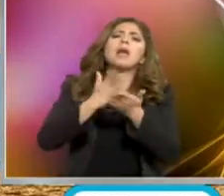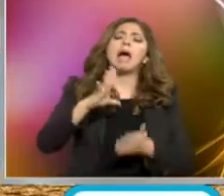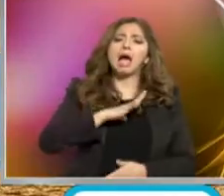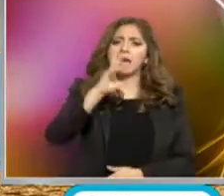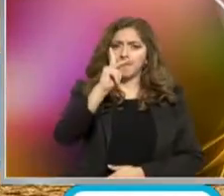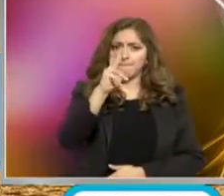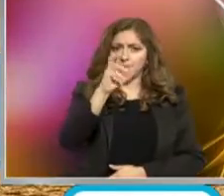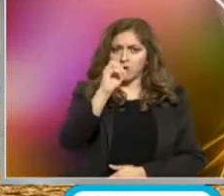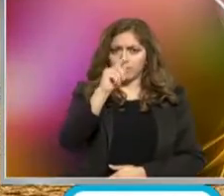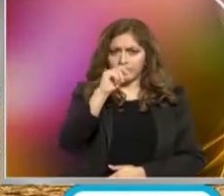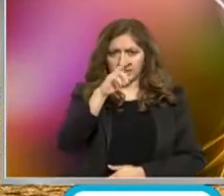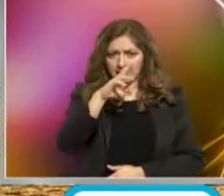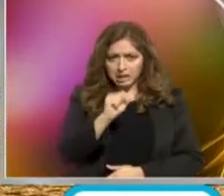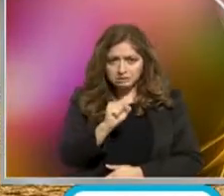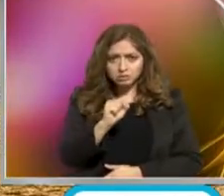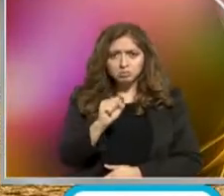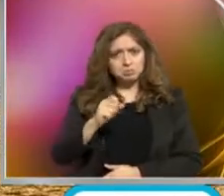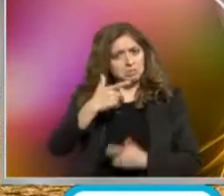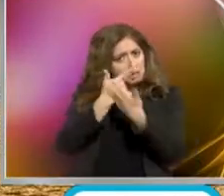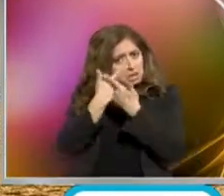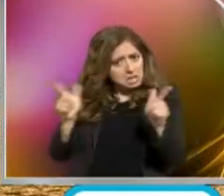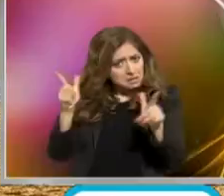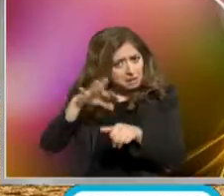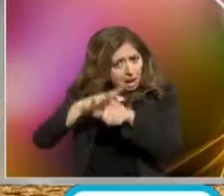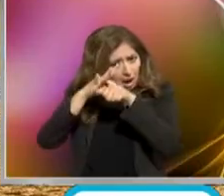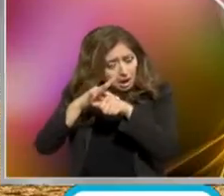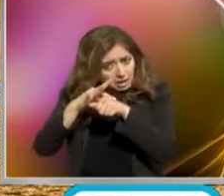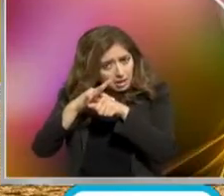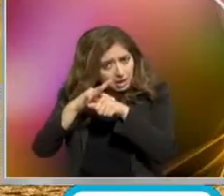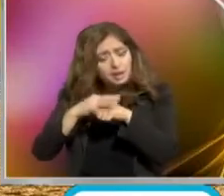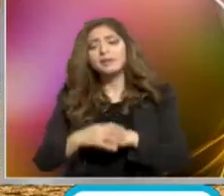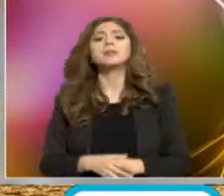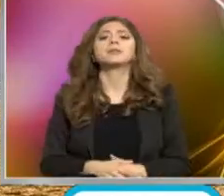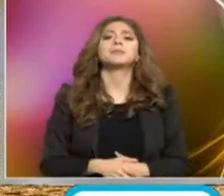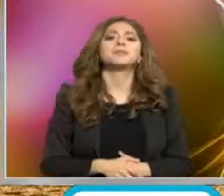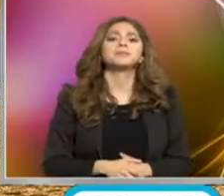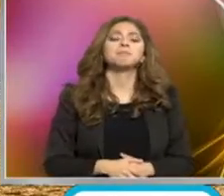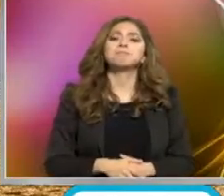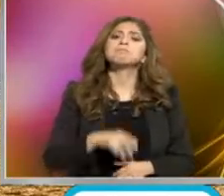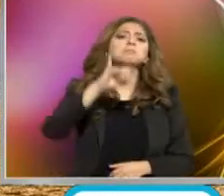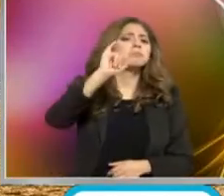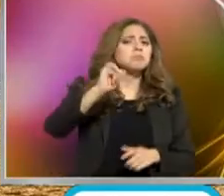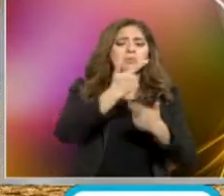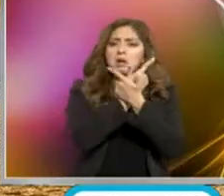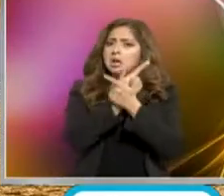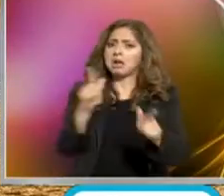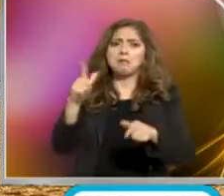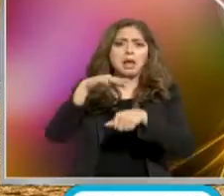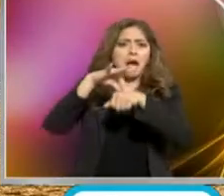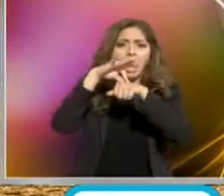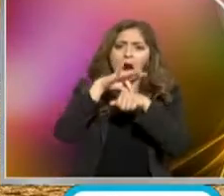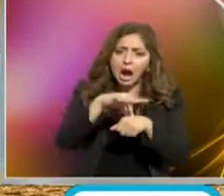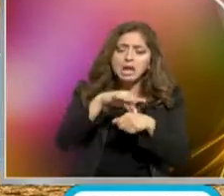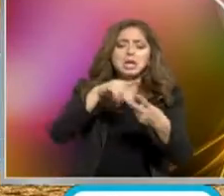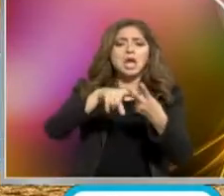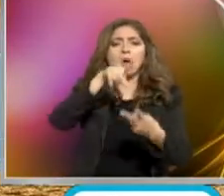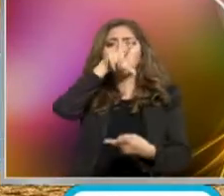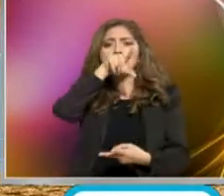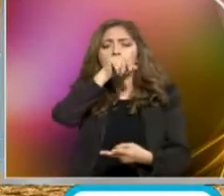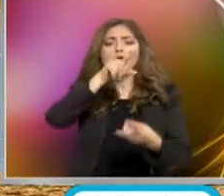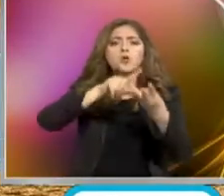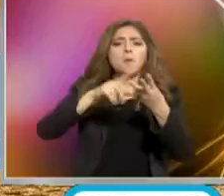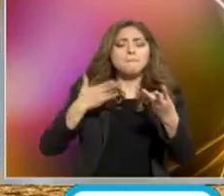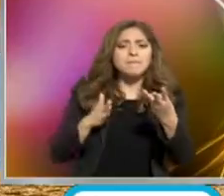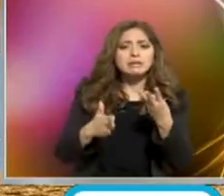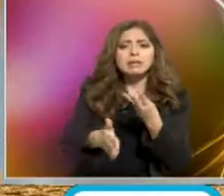tipo de carne? Cualquier tipo de carne de origen animal es carne, pollo,